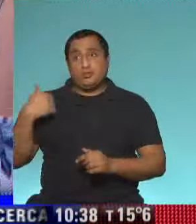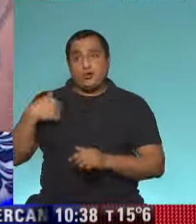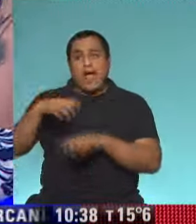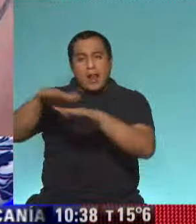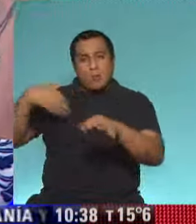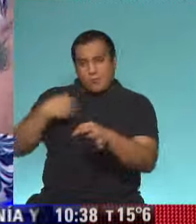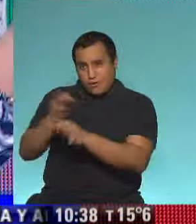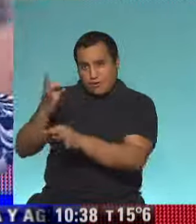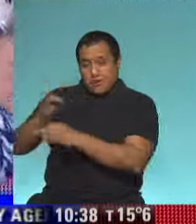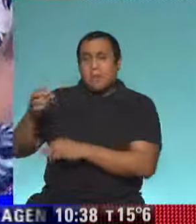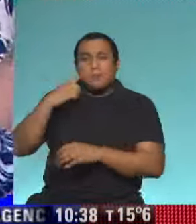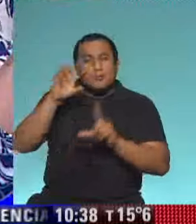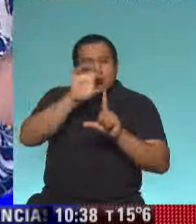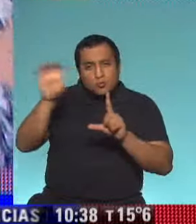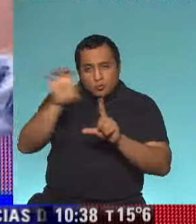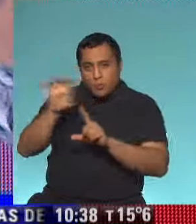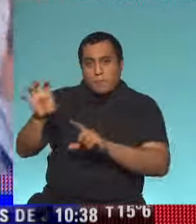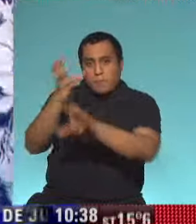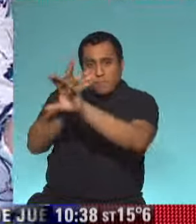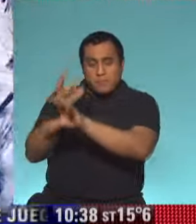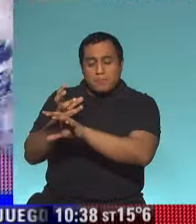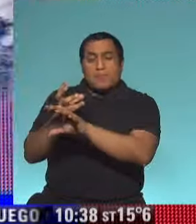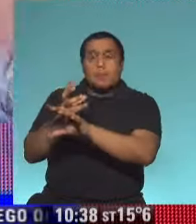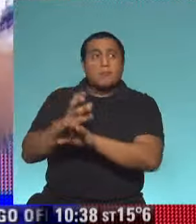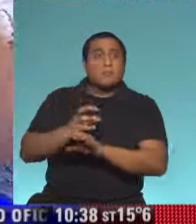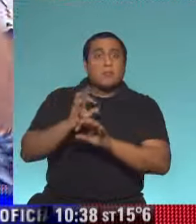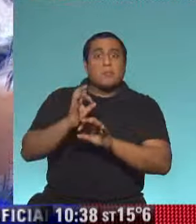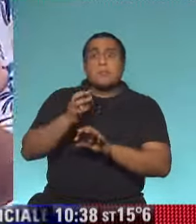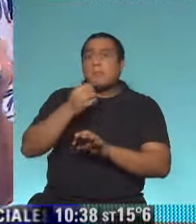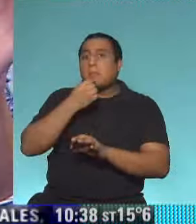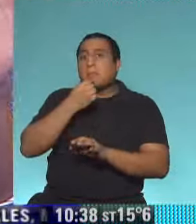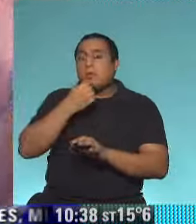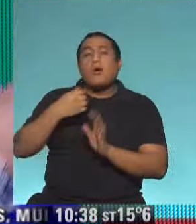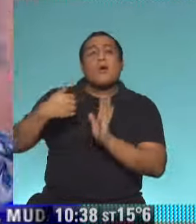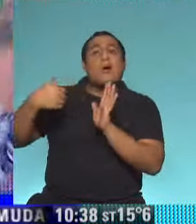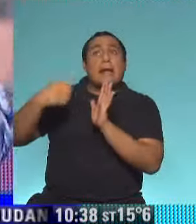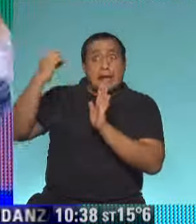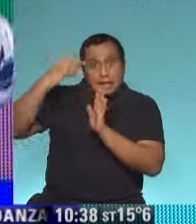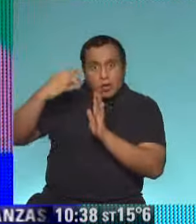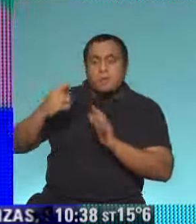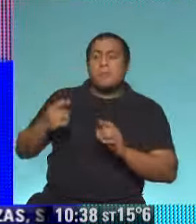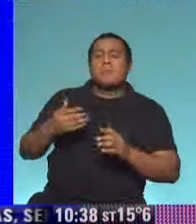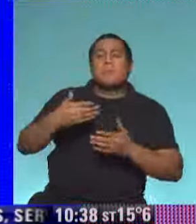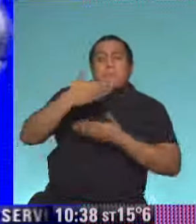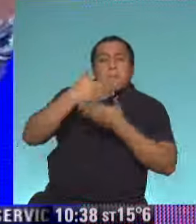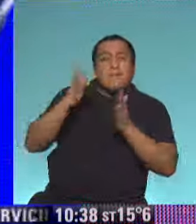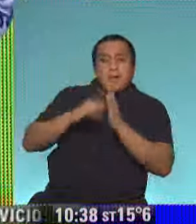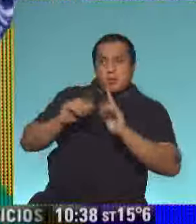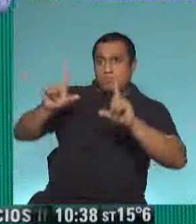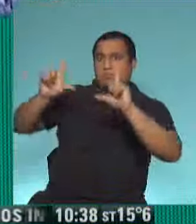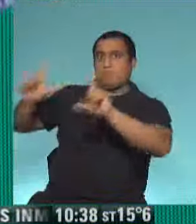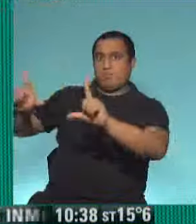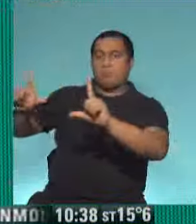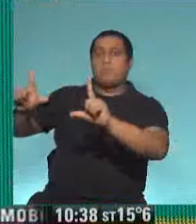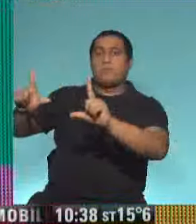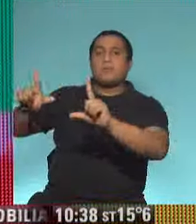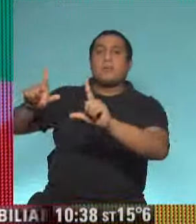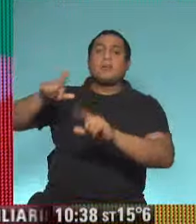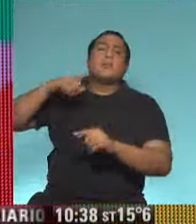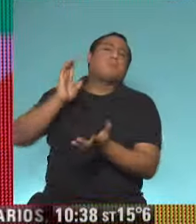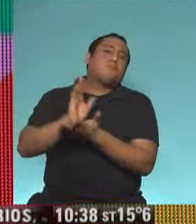ejemplo, ponemos en el Zoom, sí, una hoja blanca y todos dibujan en el recreo. Ah. Es un rato que todos dibujan, se arman todos... un